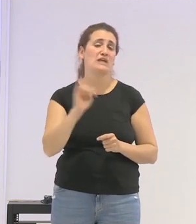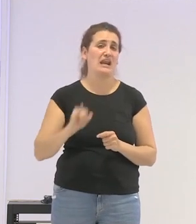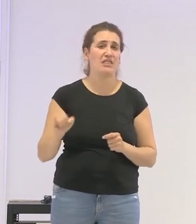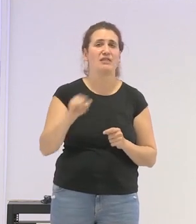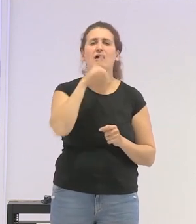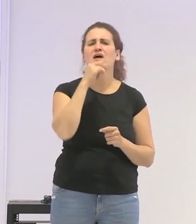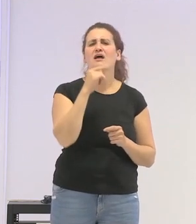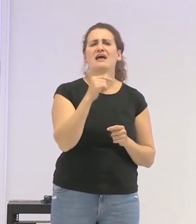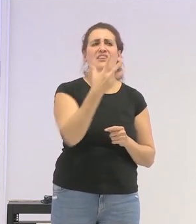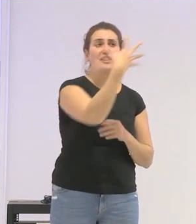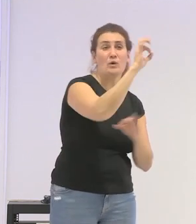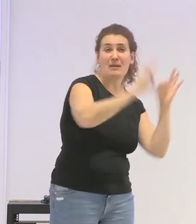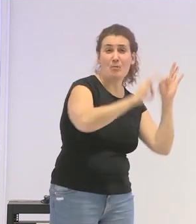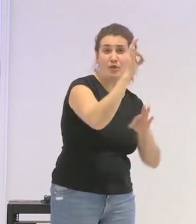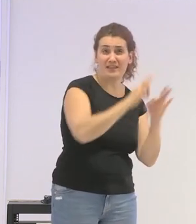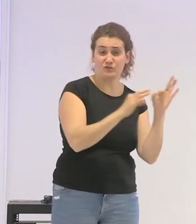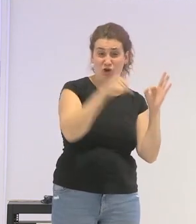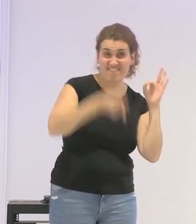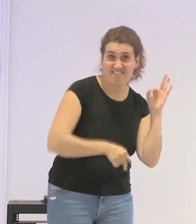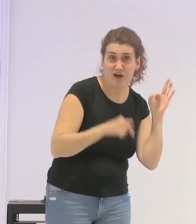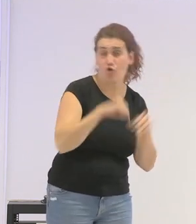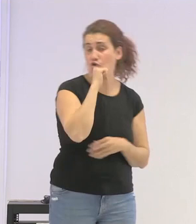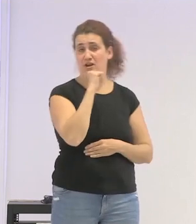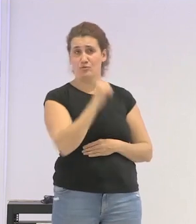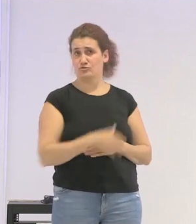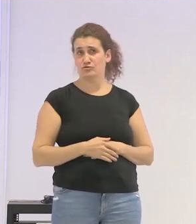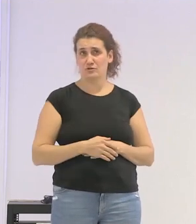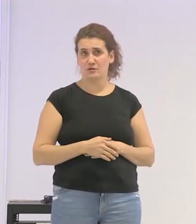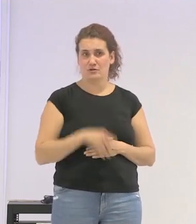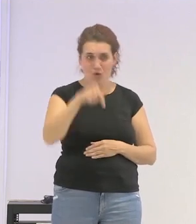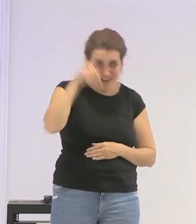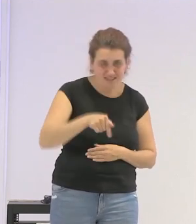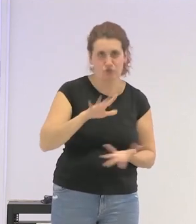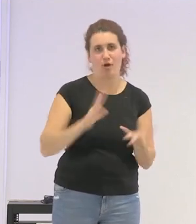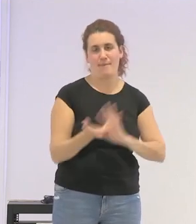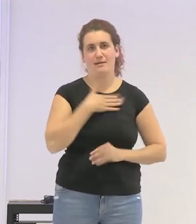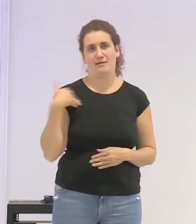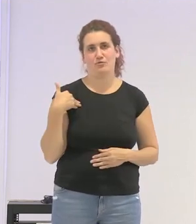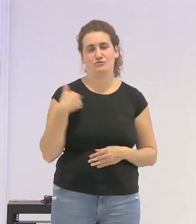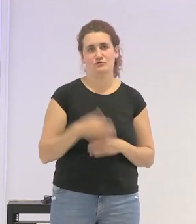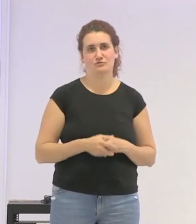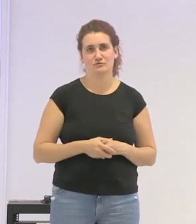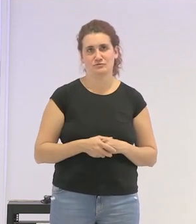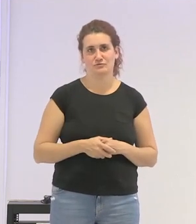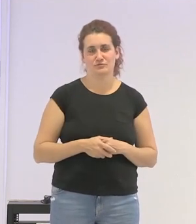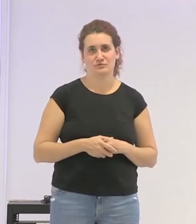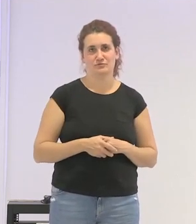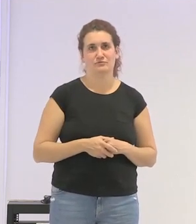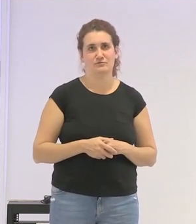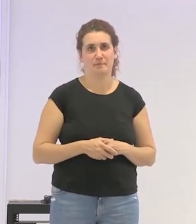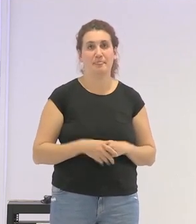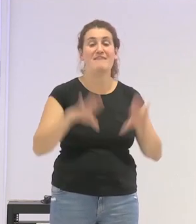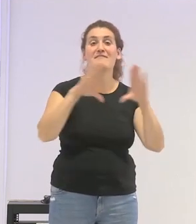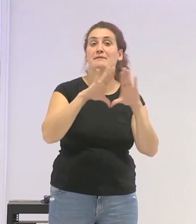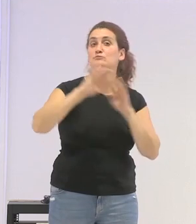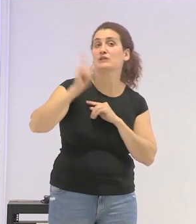ese 50% del infierno, ¿no? Pues queremos cambiar esto. Entonces, bueno, el feminismo también tiene